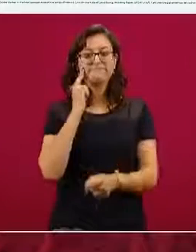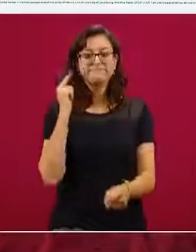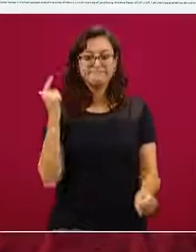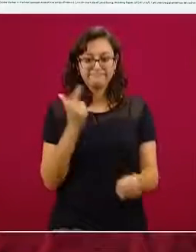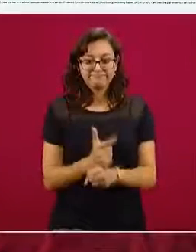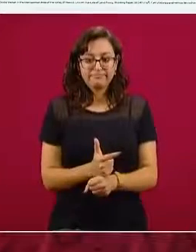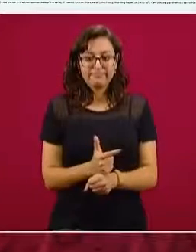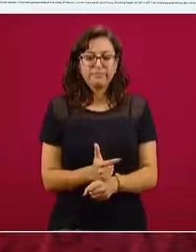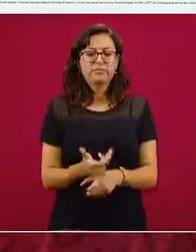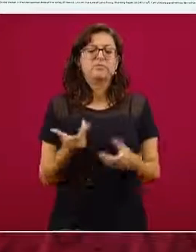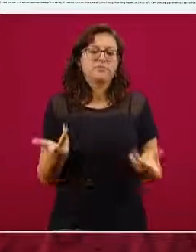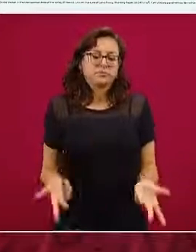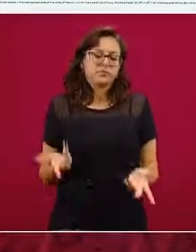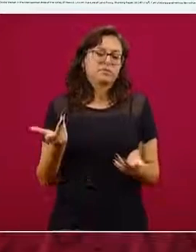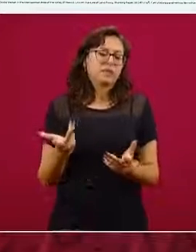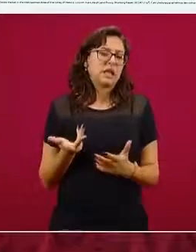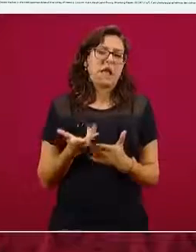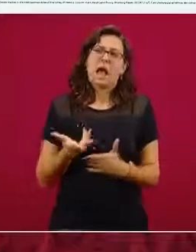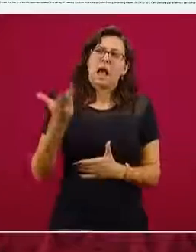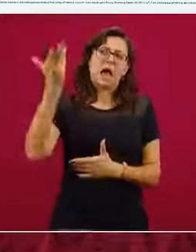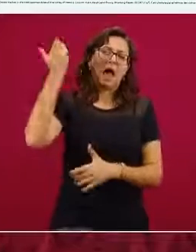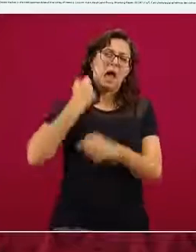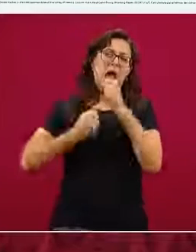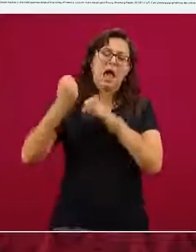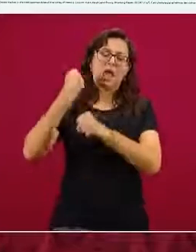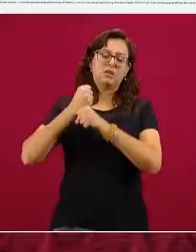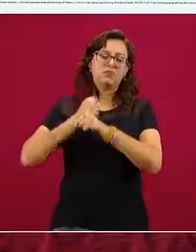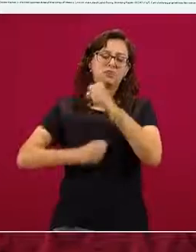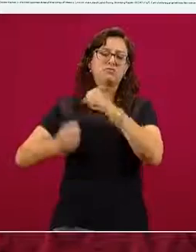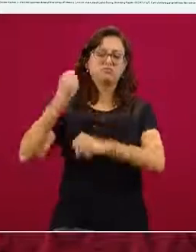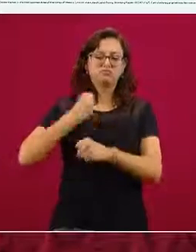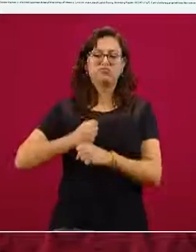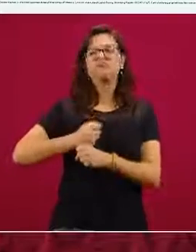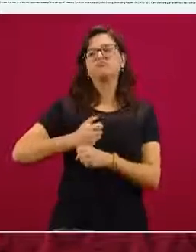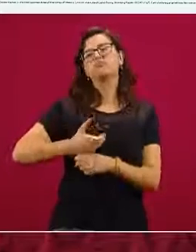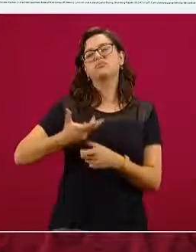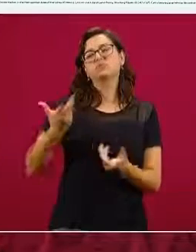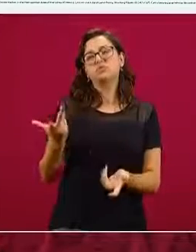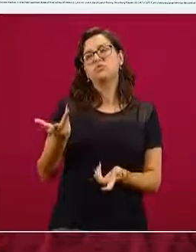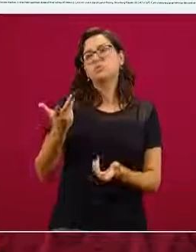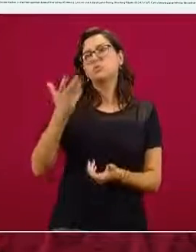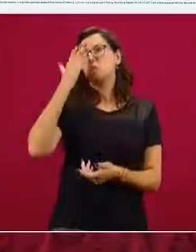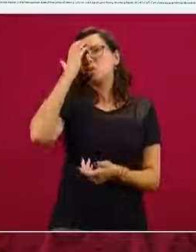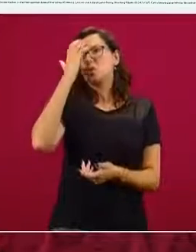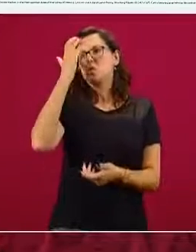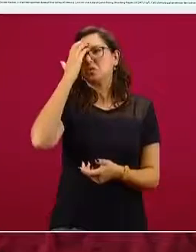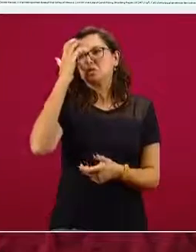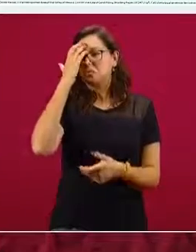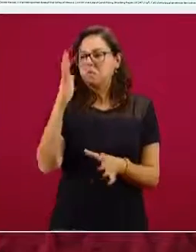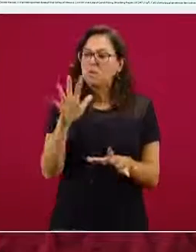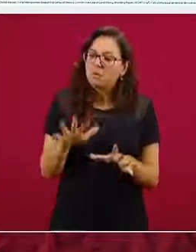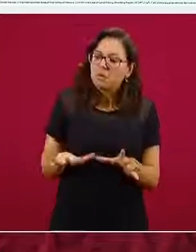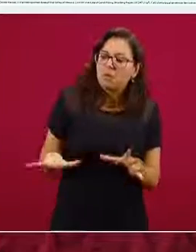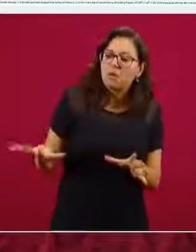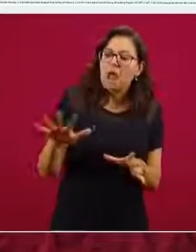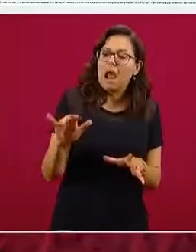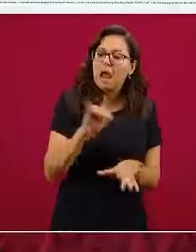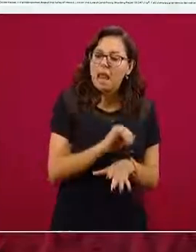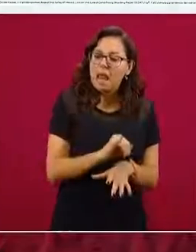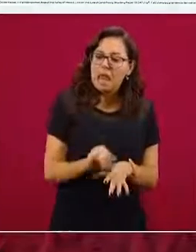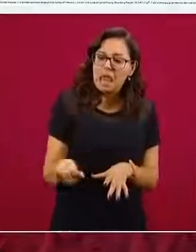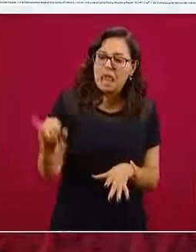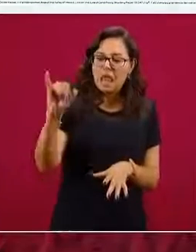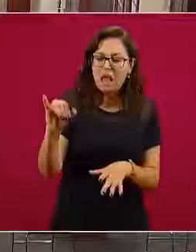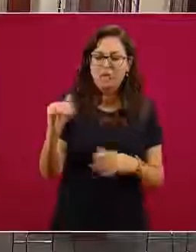Algo que ya sabíamos desde hace mucho es que la vivienda periférica irregular, incluso la